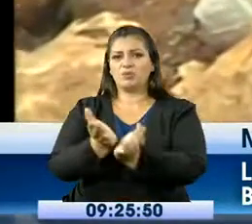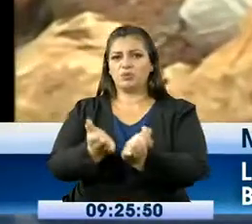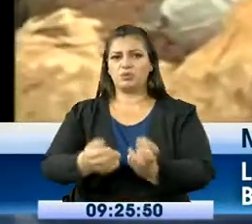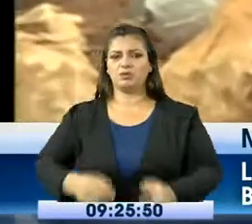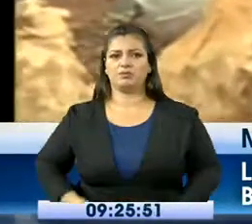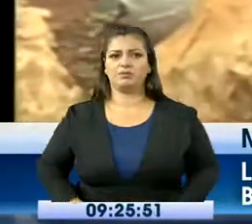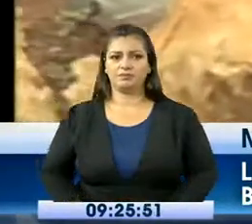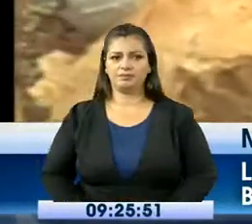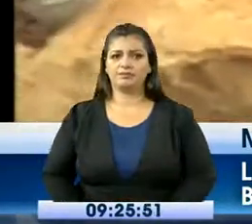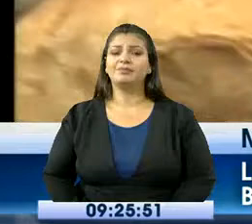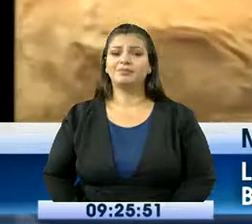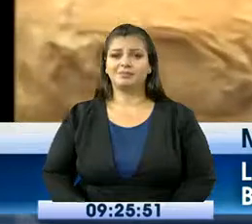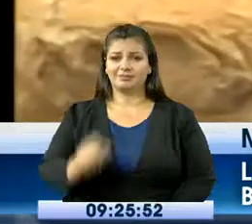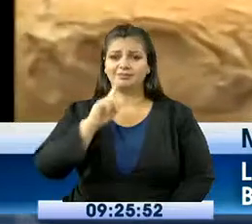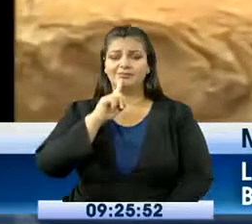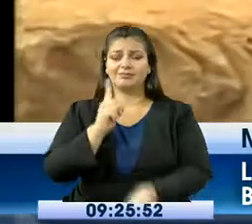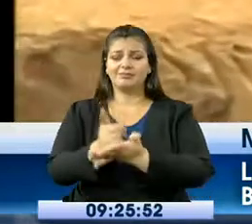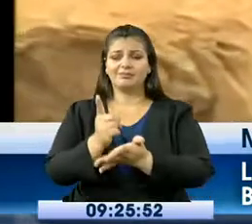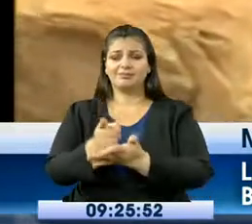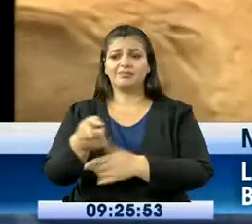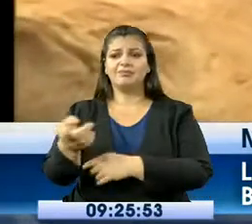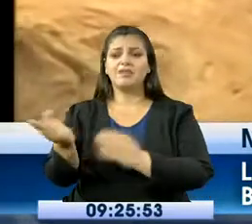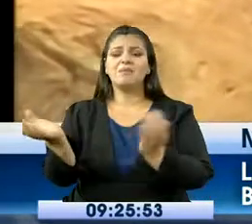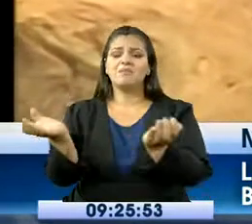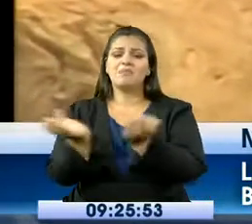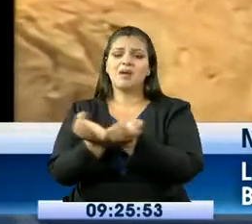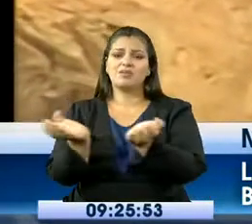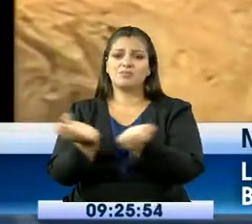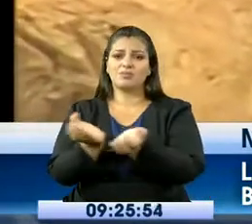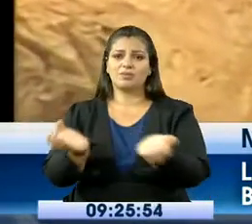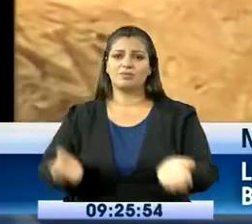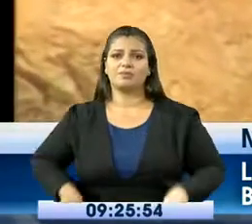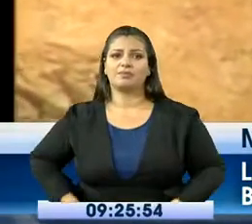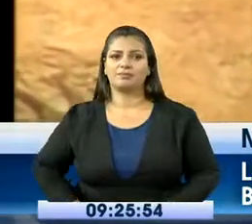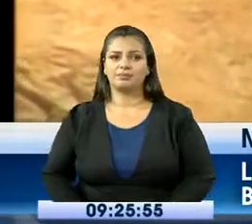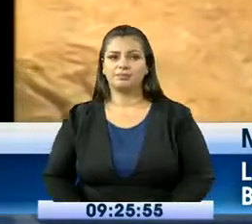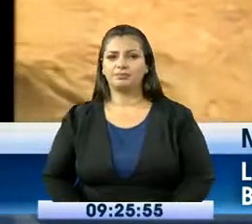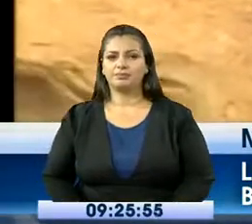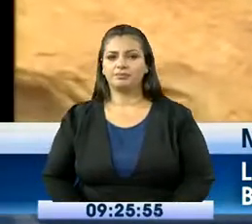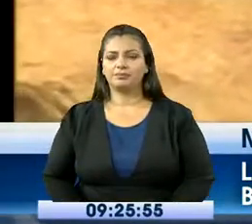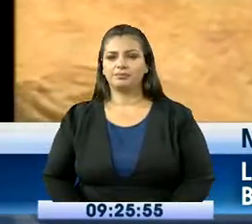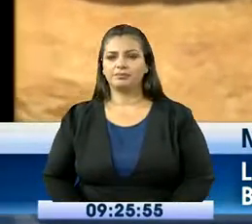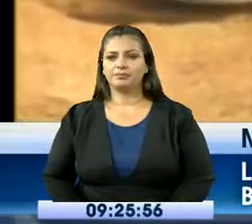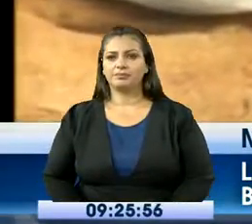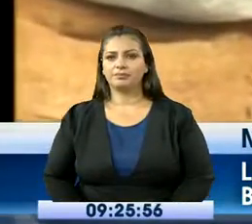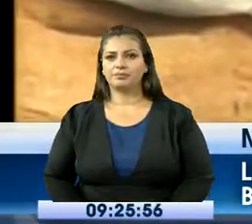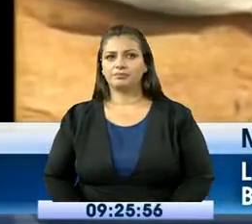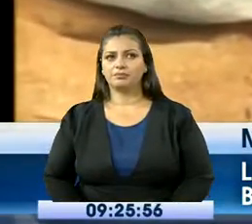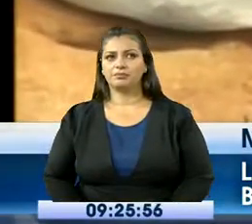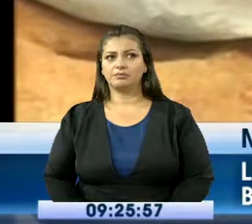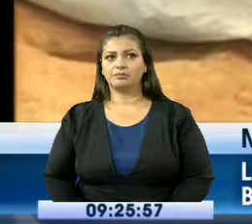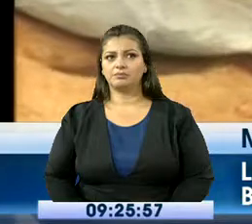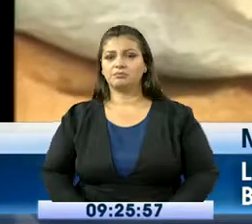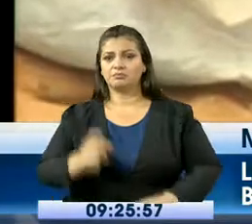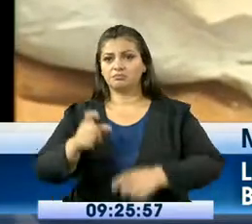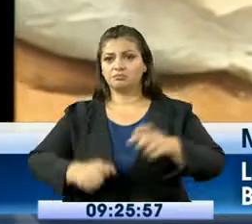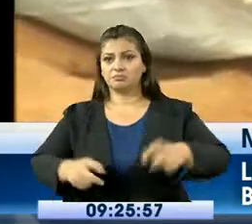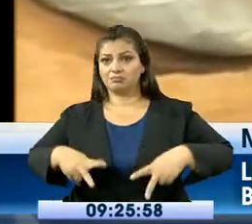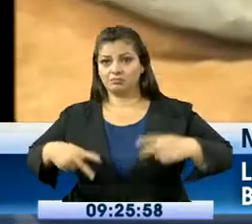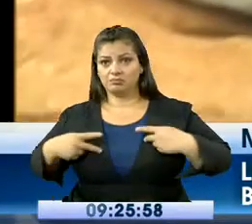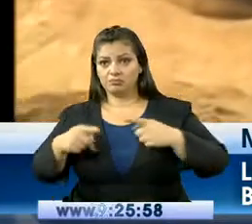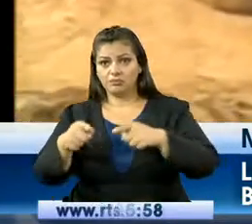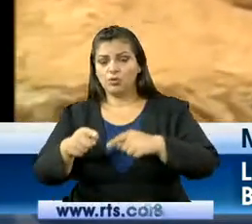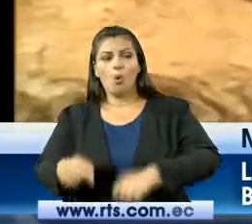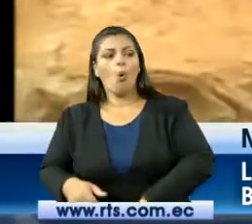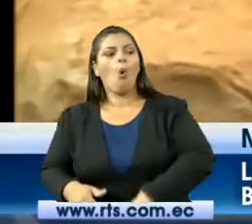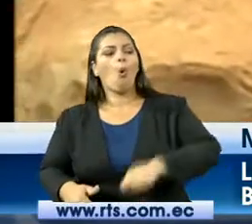realmente, y es efectivo lo que dice la señora, se trata de basura, que personas desde otro sector llegan hasta este punto